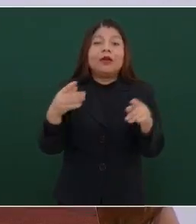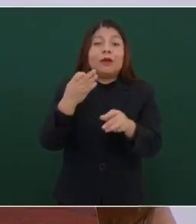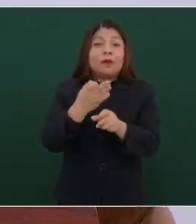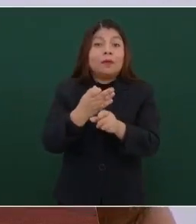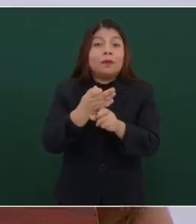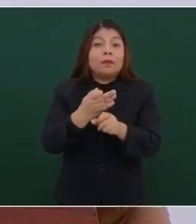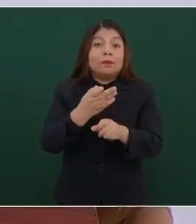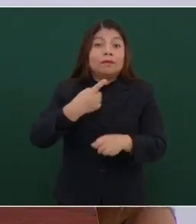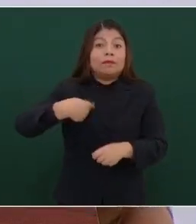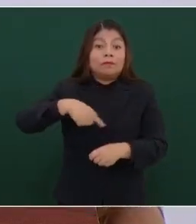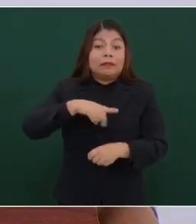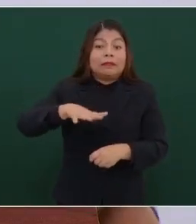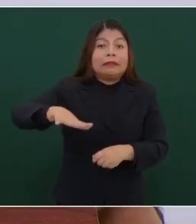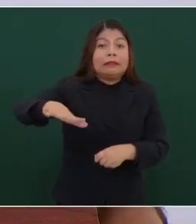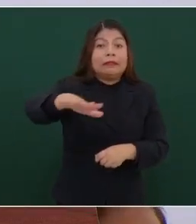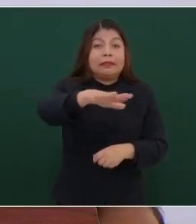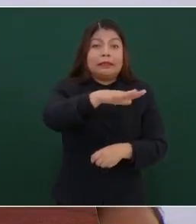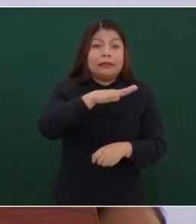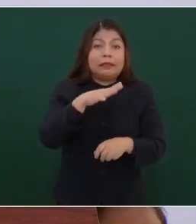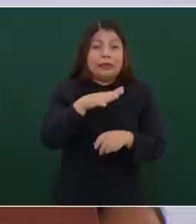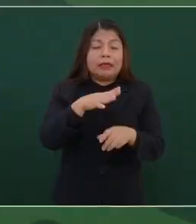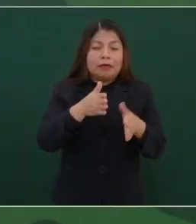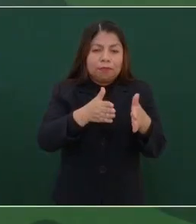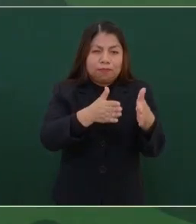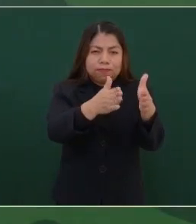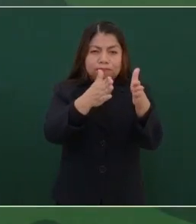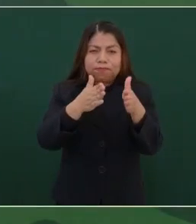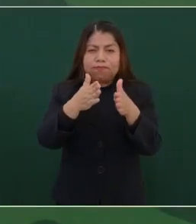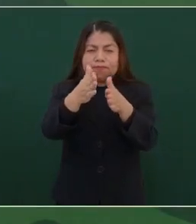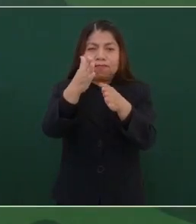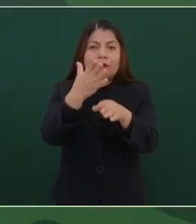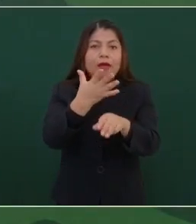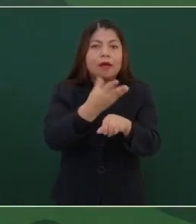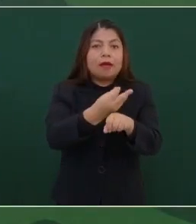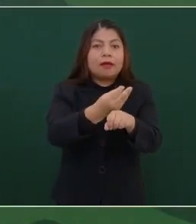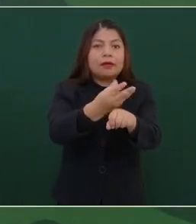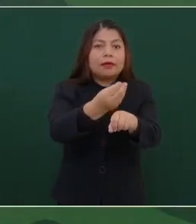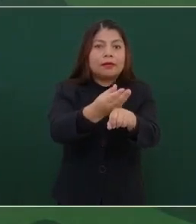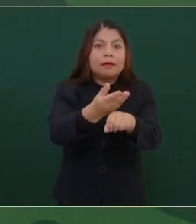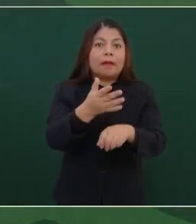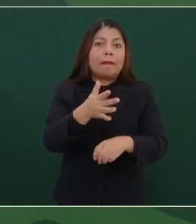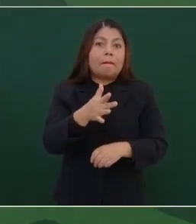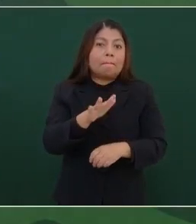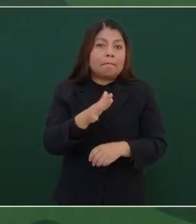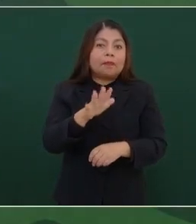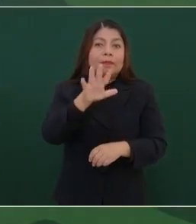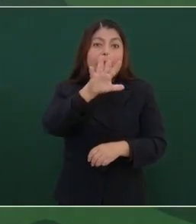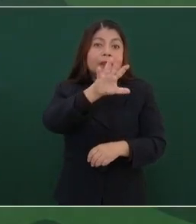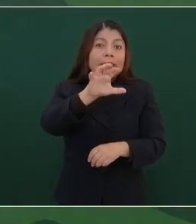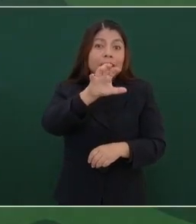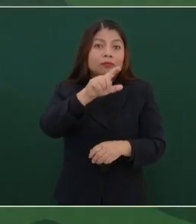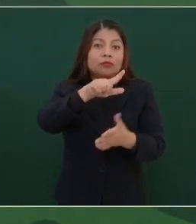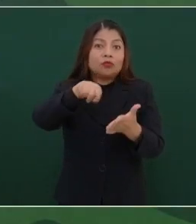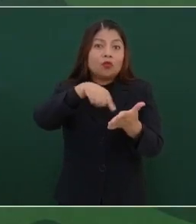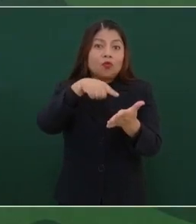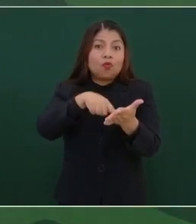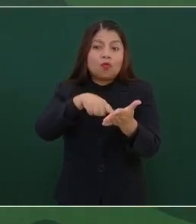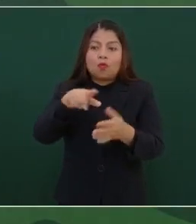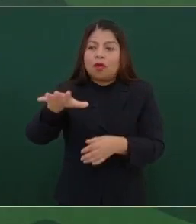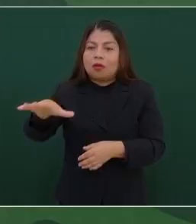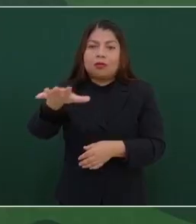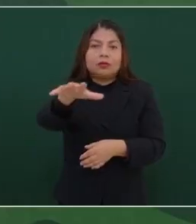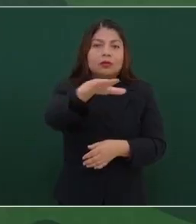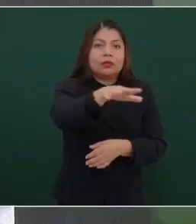y estos 80 kilómetros de viaducto, pues sí tienen una altura promedio